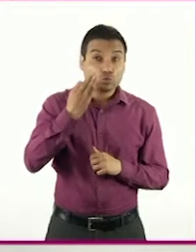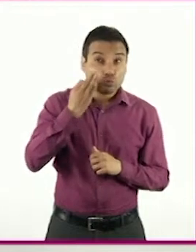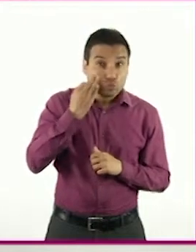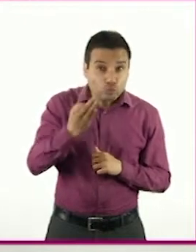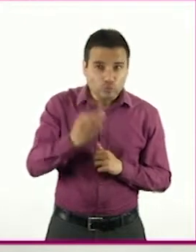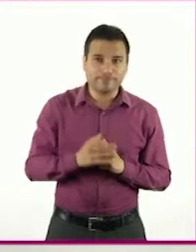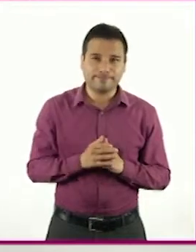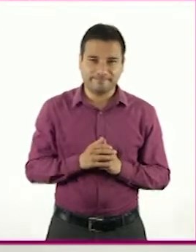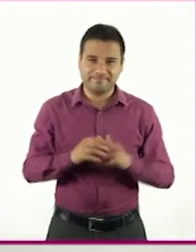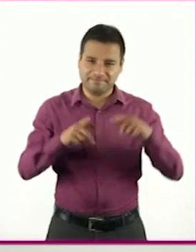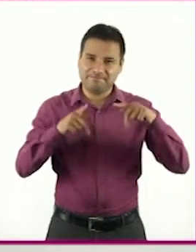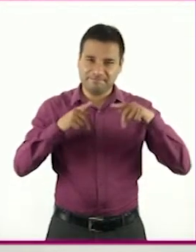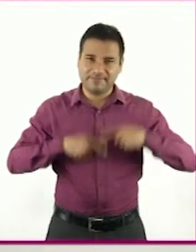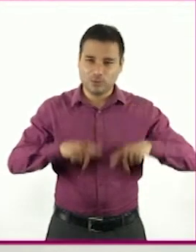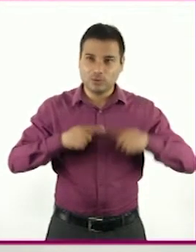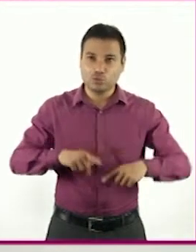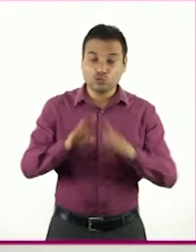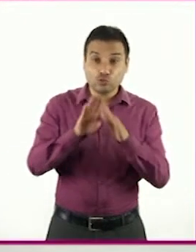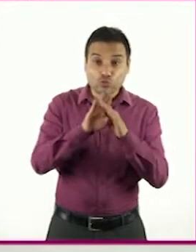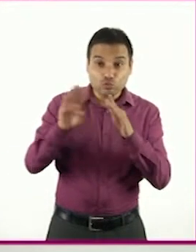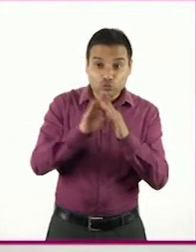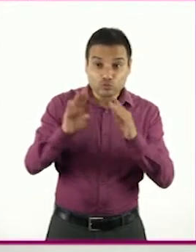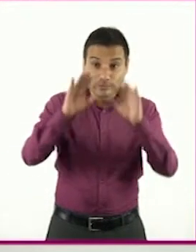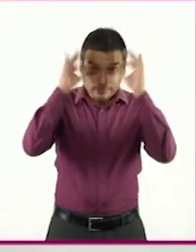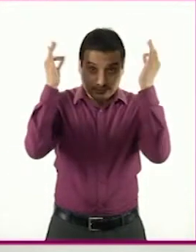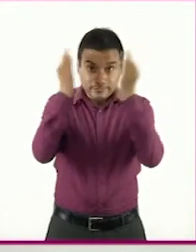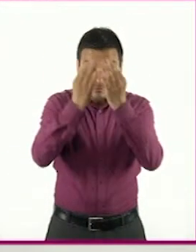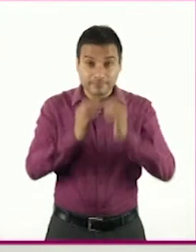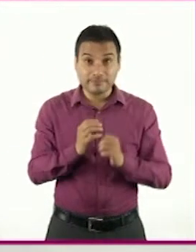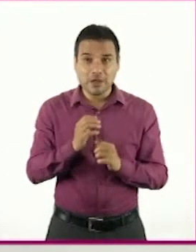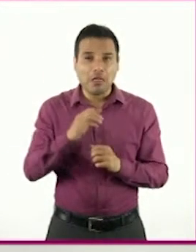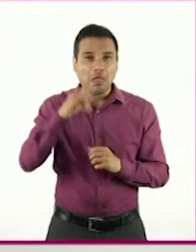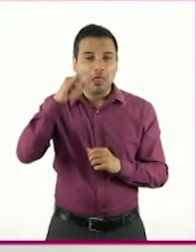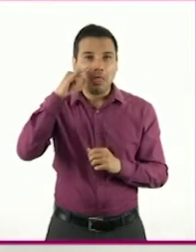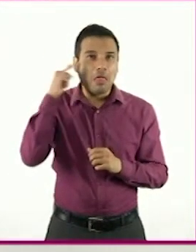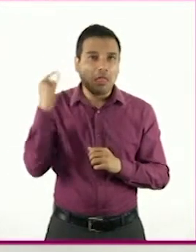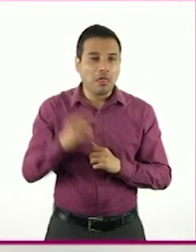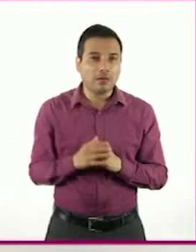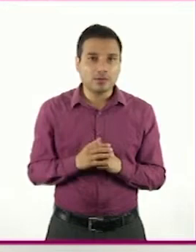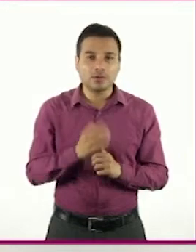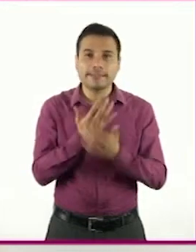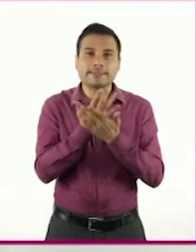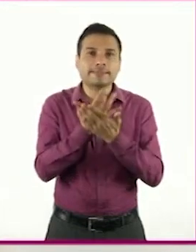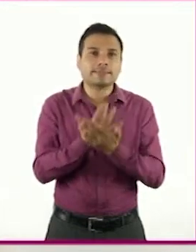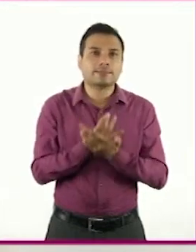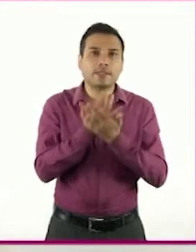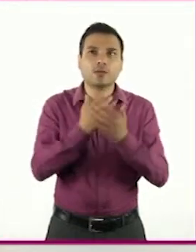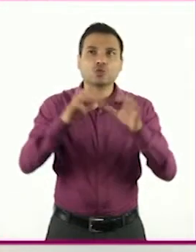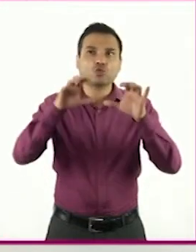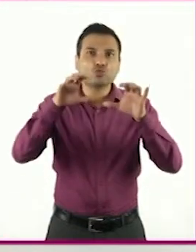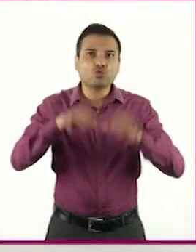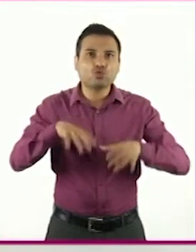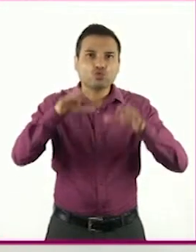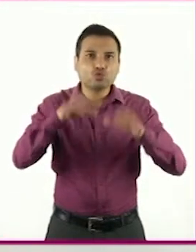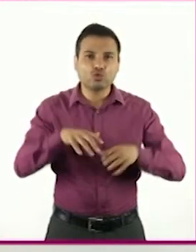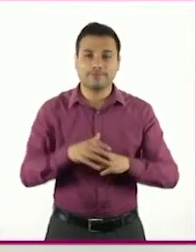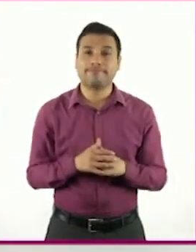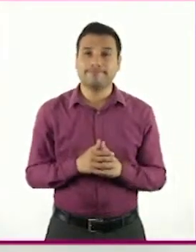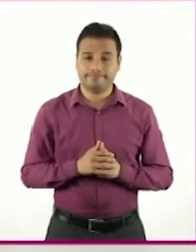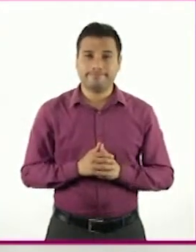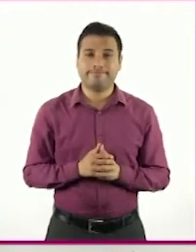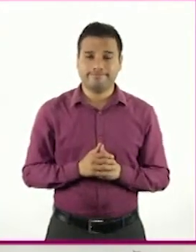ve, sirves de espejo a la esperanza que se fue, y vives esperando la lluvia que una nube negra